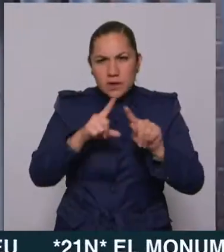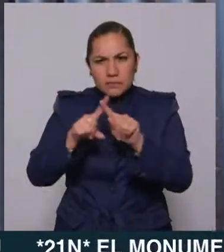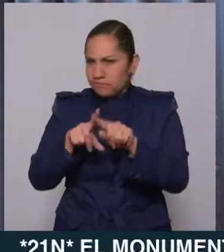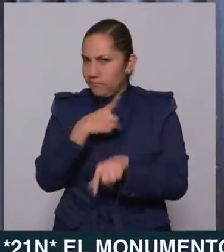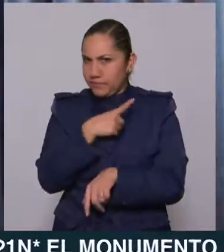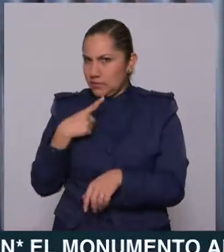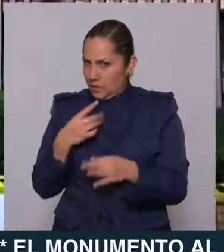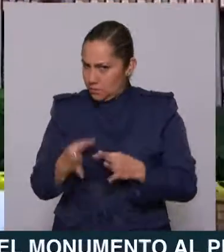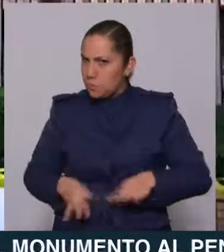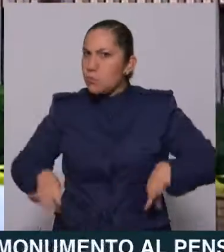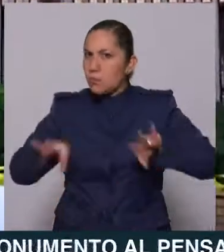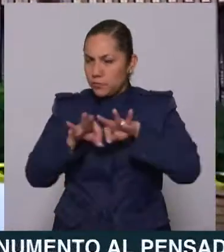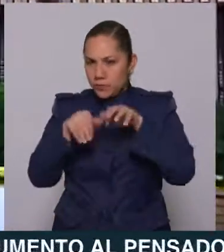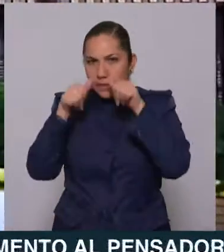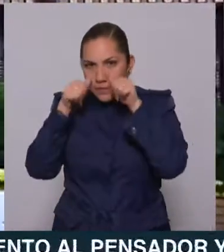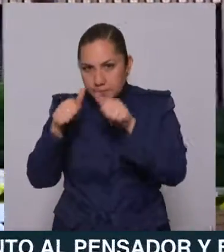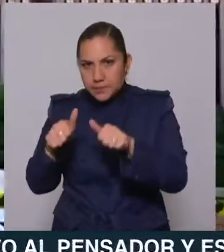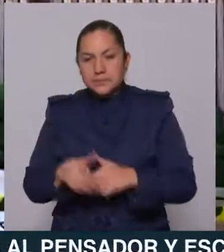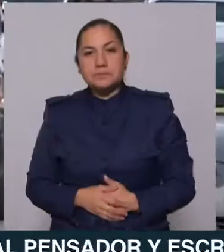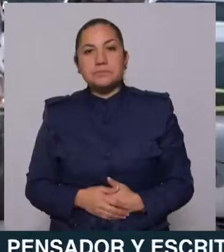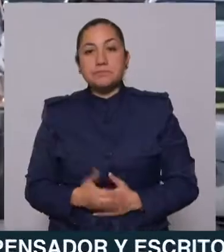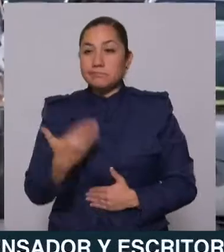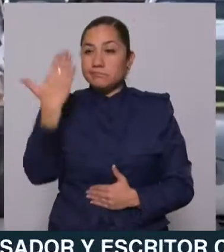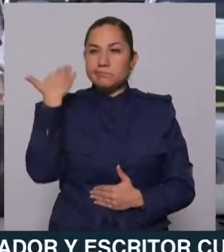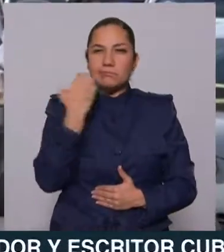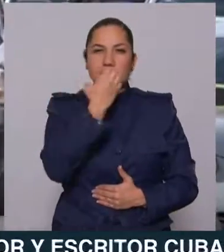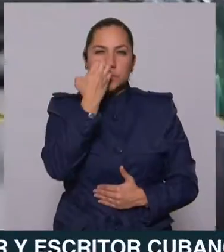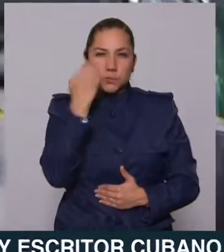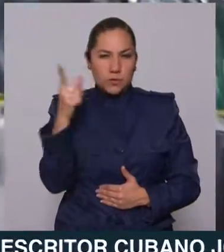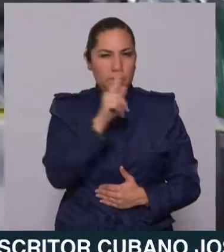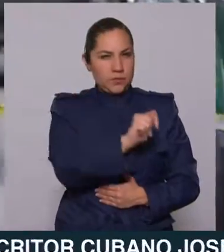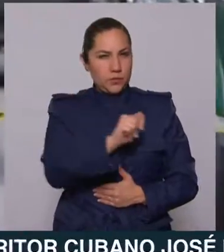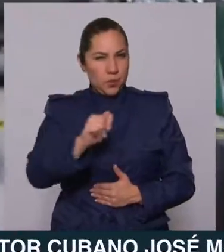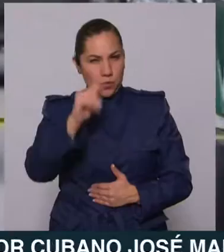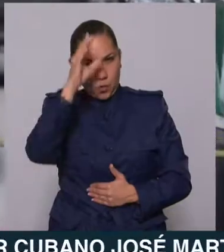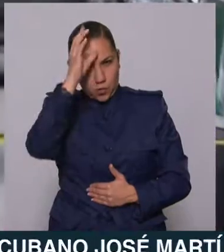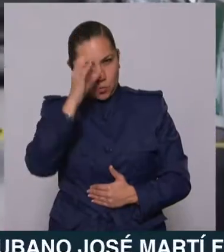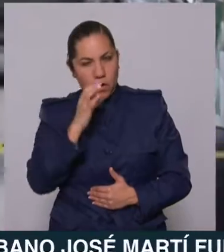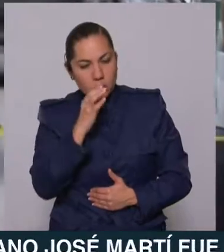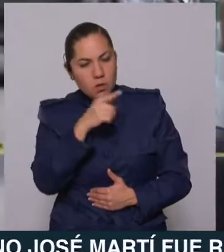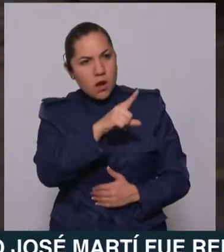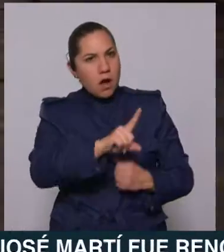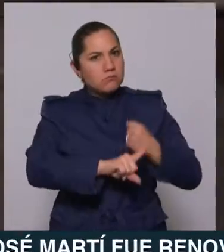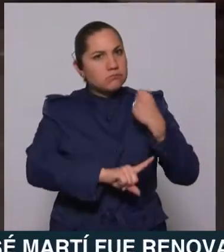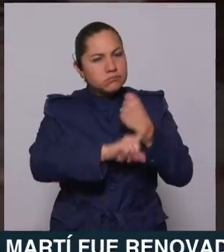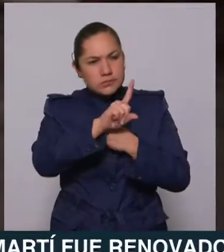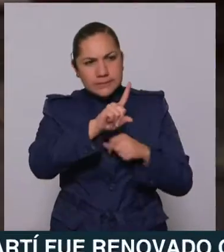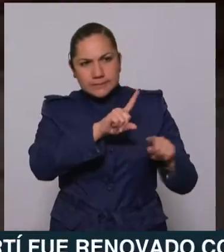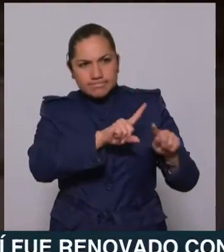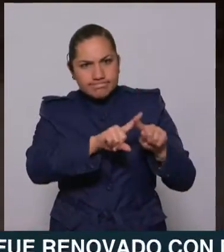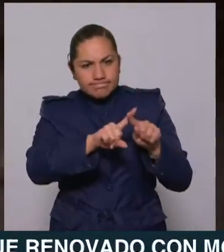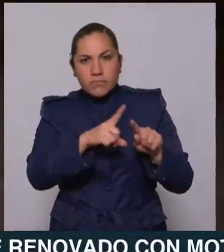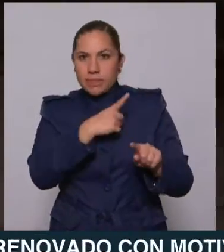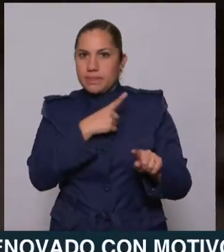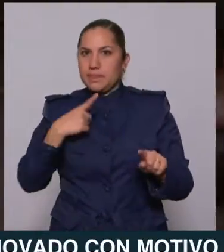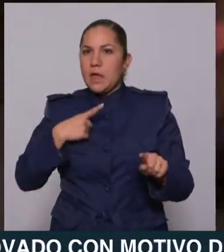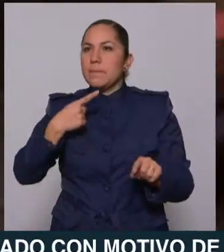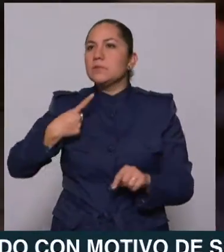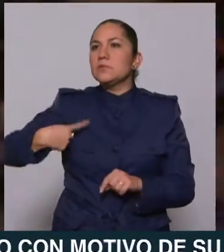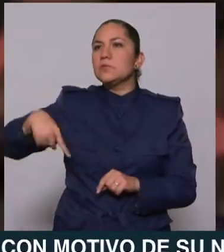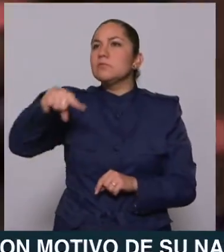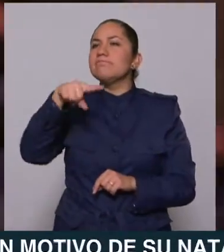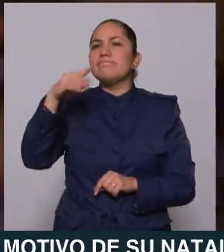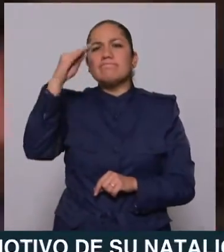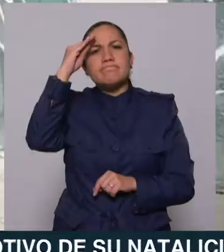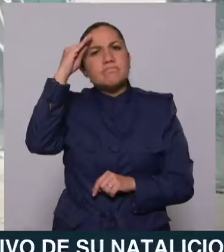A la luz de la tragedia ocurrida en el Colegio Cervantes en Torreón, Coahuila, se prenden los focos de alarma entre la población, y es que actualmente los jóvenes se inician